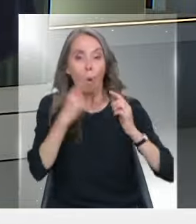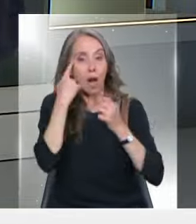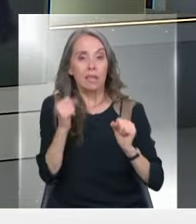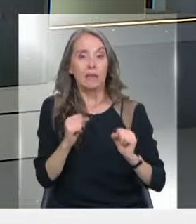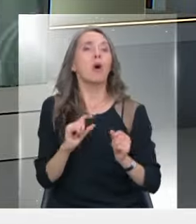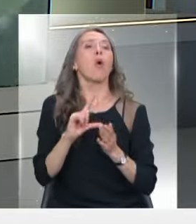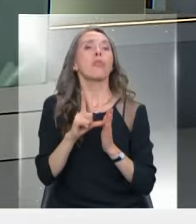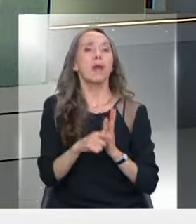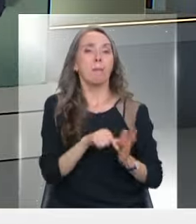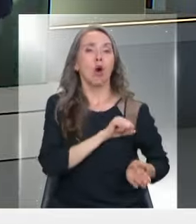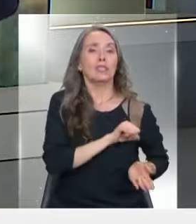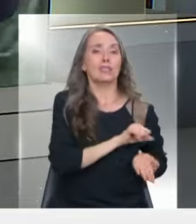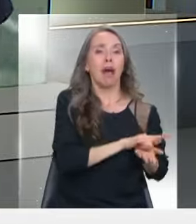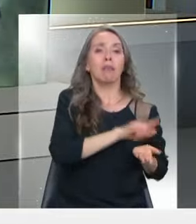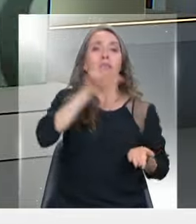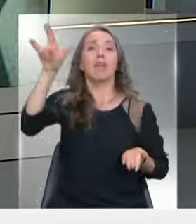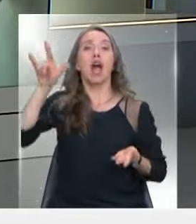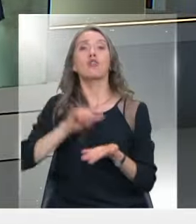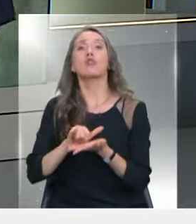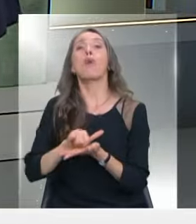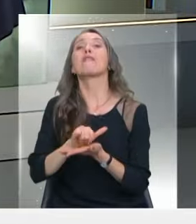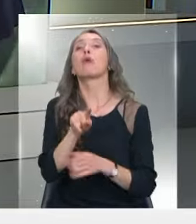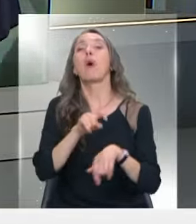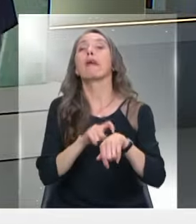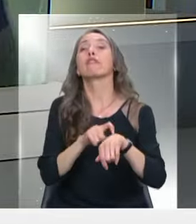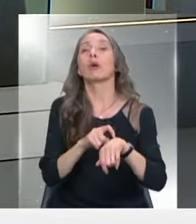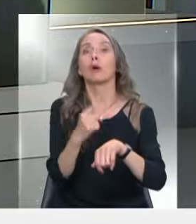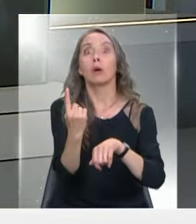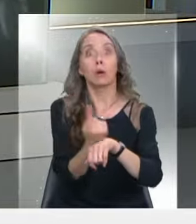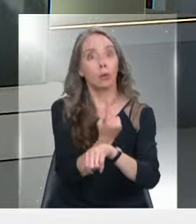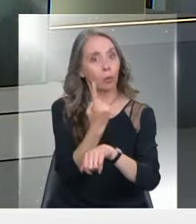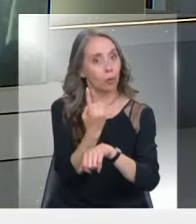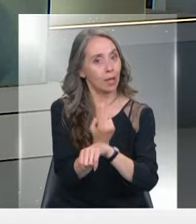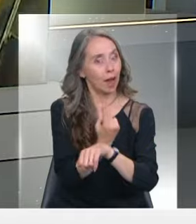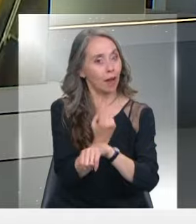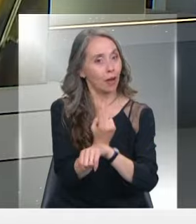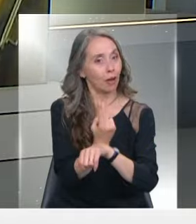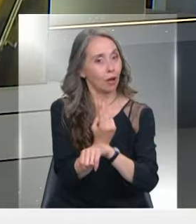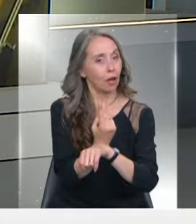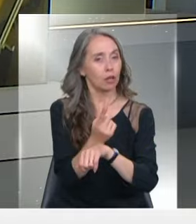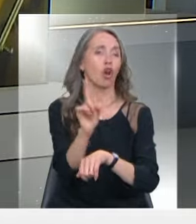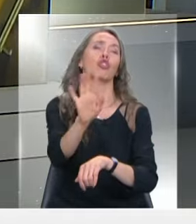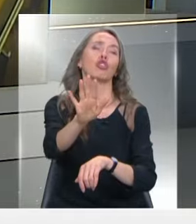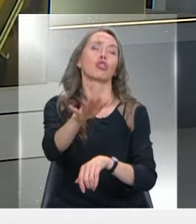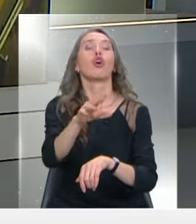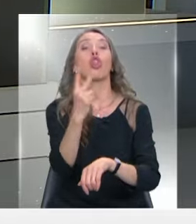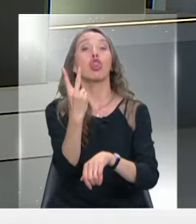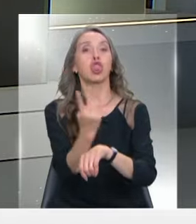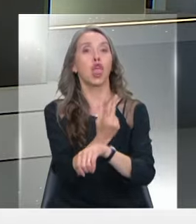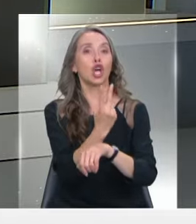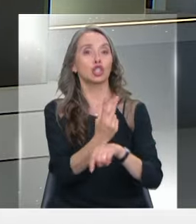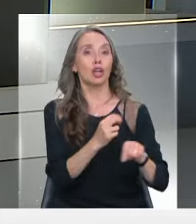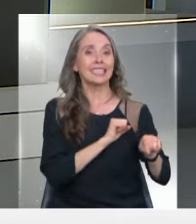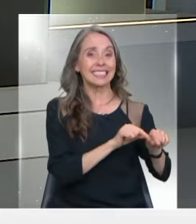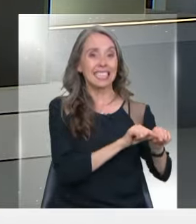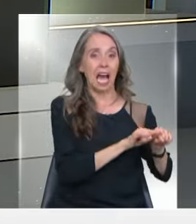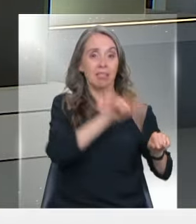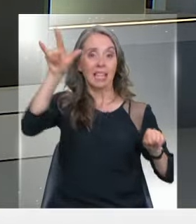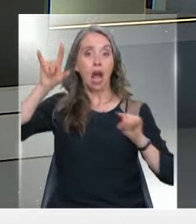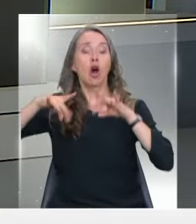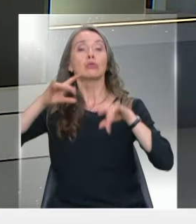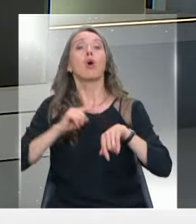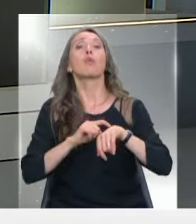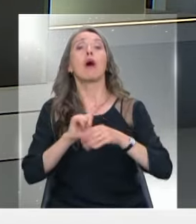demoraría en llegar de Santiago a Nueva York? Una hora con 2 horas más o menos. De Santiago a